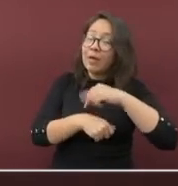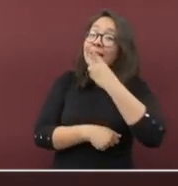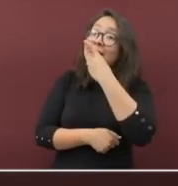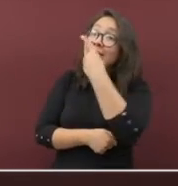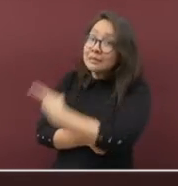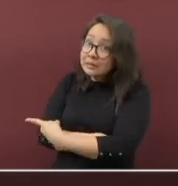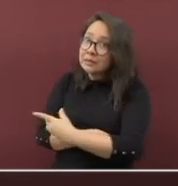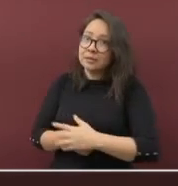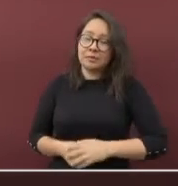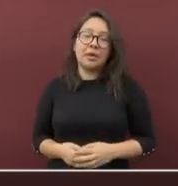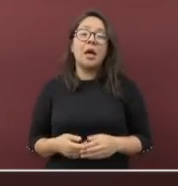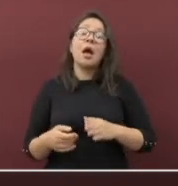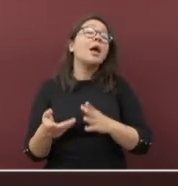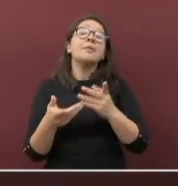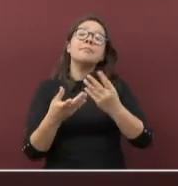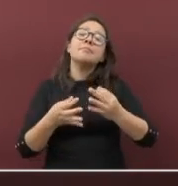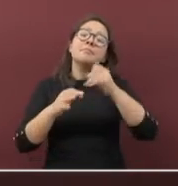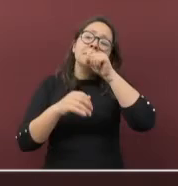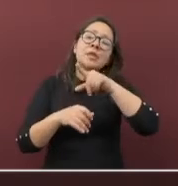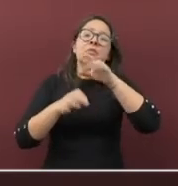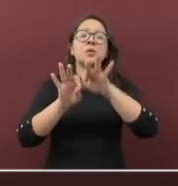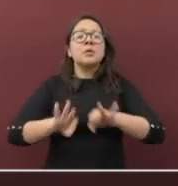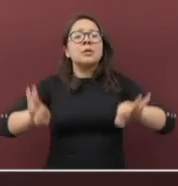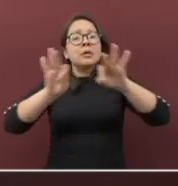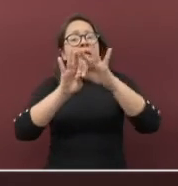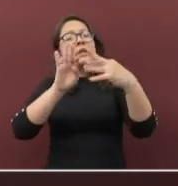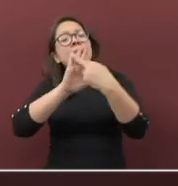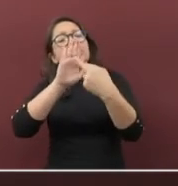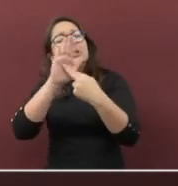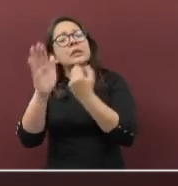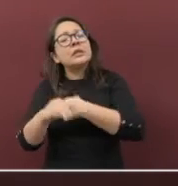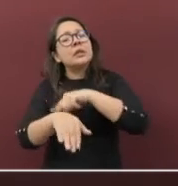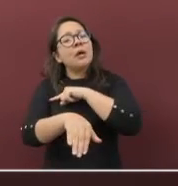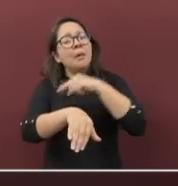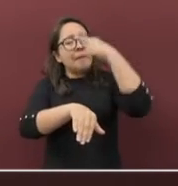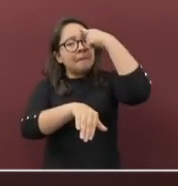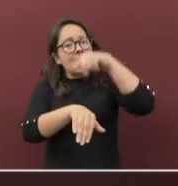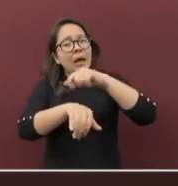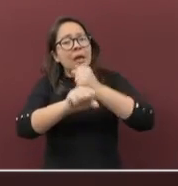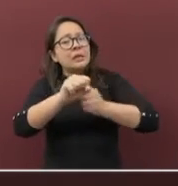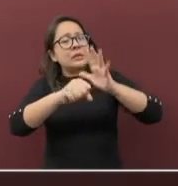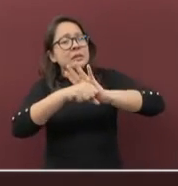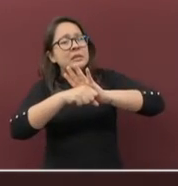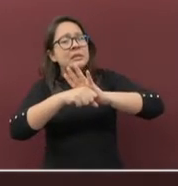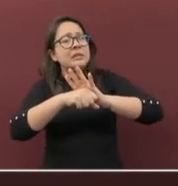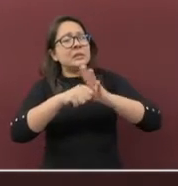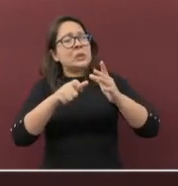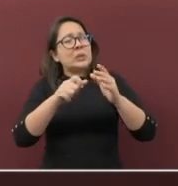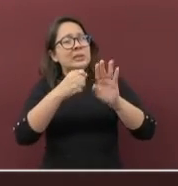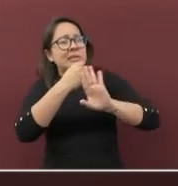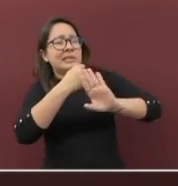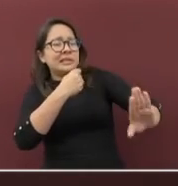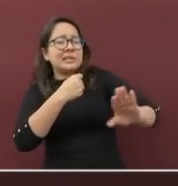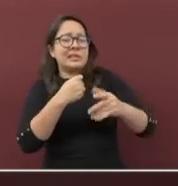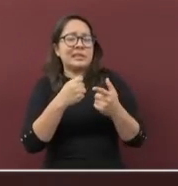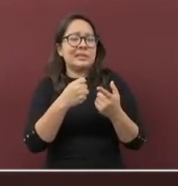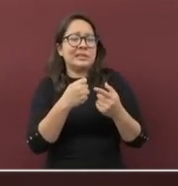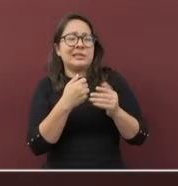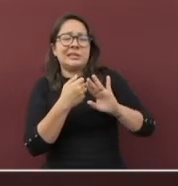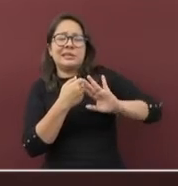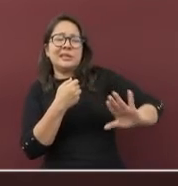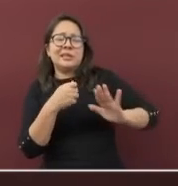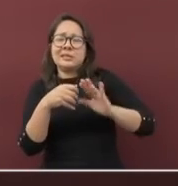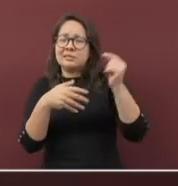con las medidas básicas para prevenir propagar o contagiarse de kobe 19 así